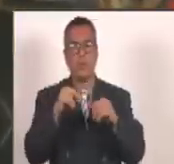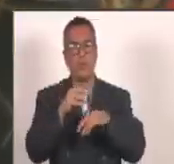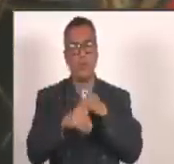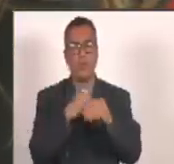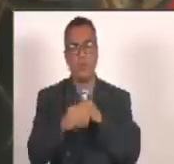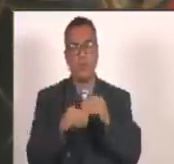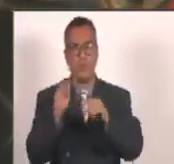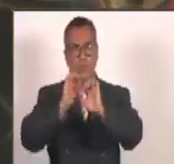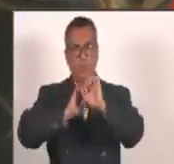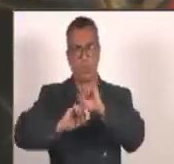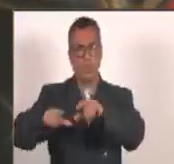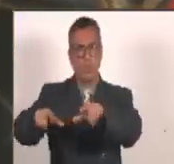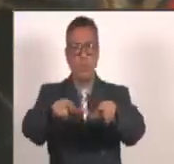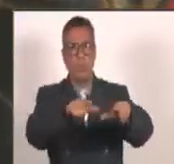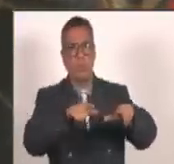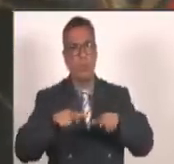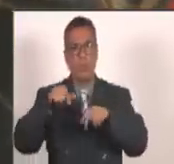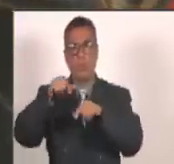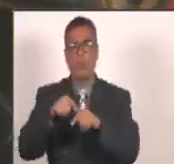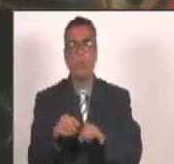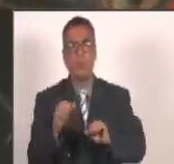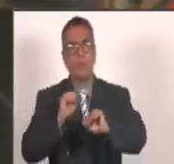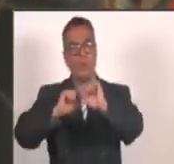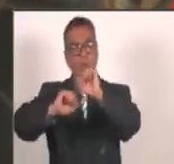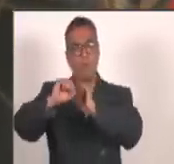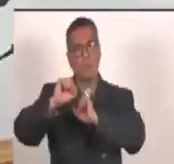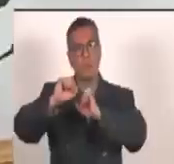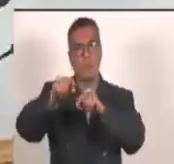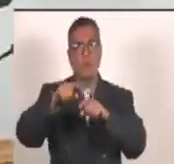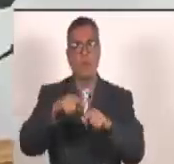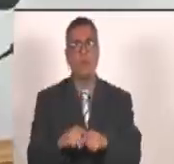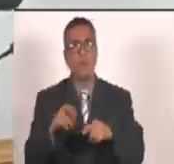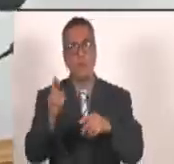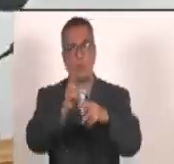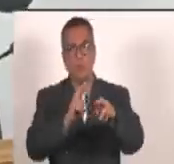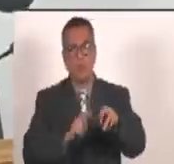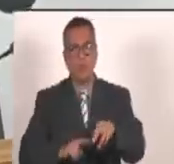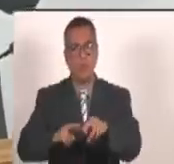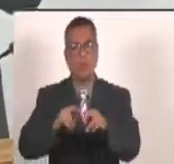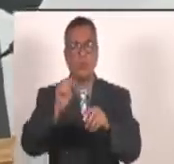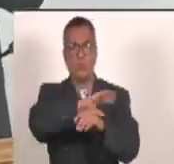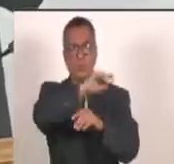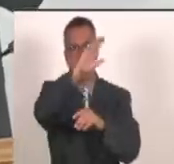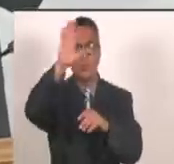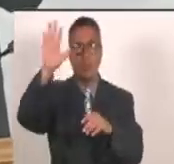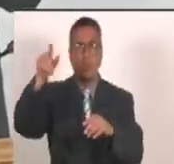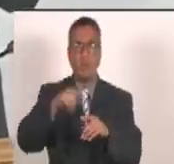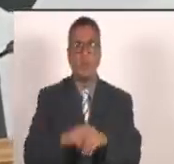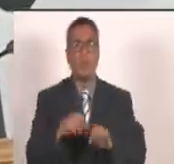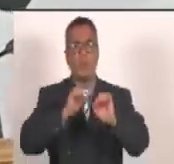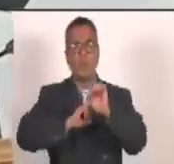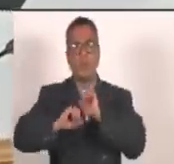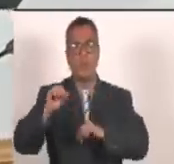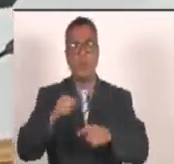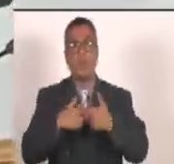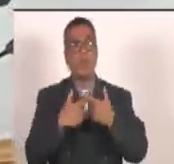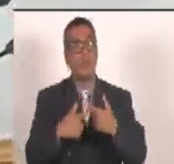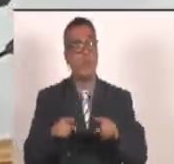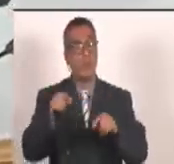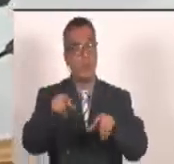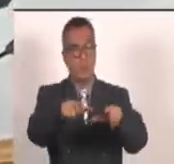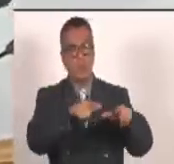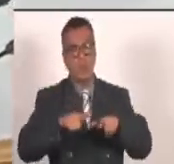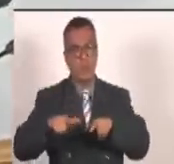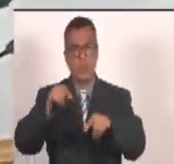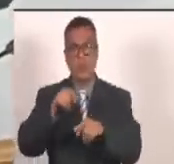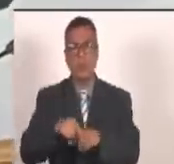hijos, defender su territorio sagrado, defender sus ríos y mares, defender su cielo sagrado y defender su independencia y